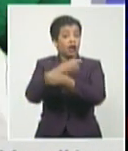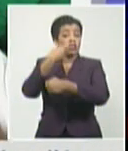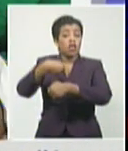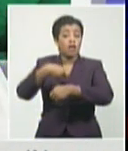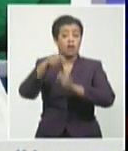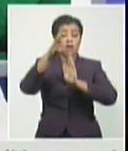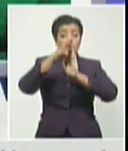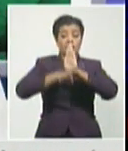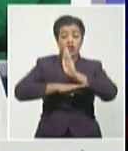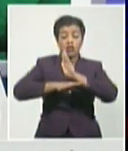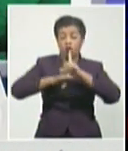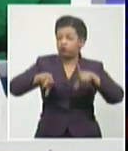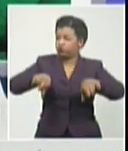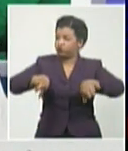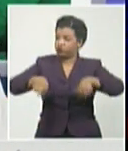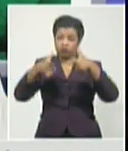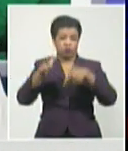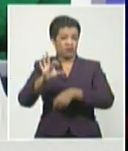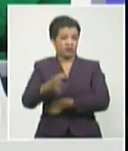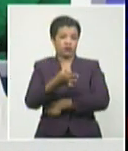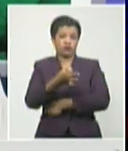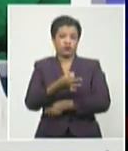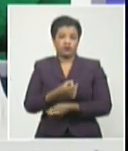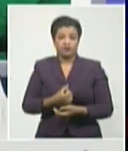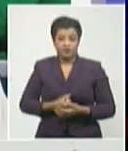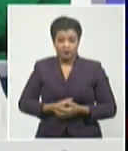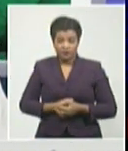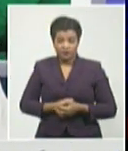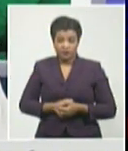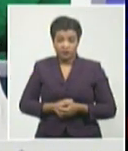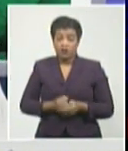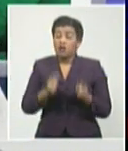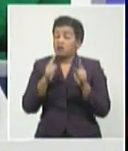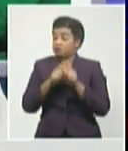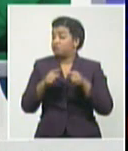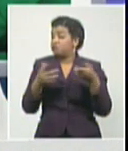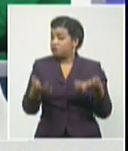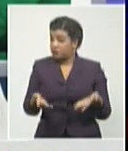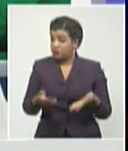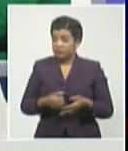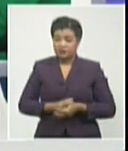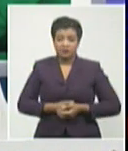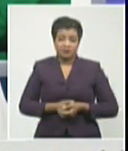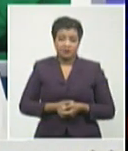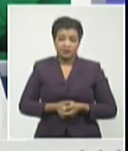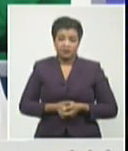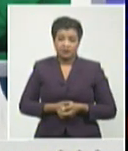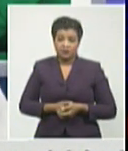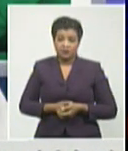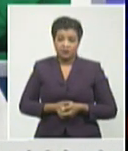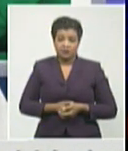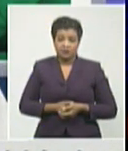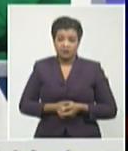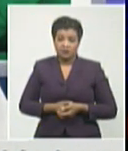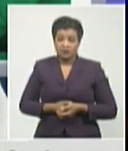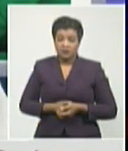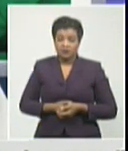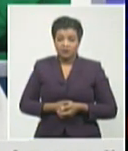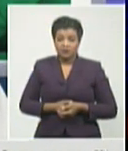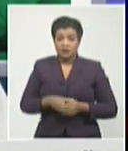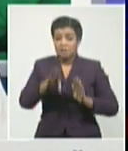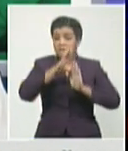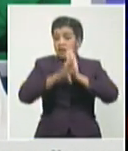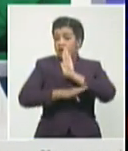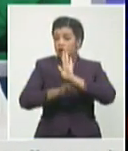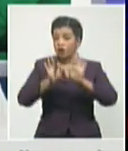que ser superior por qué cuando lo hice en las medidas de protección es